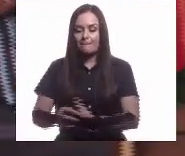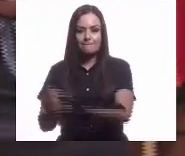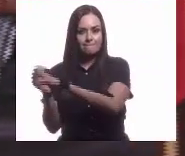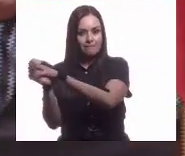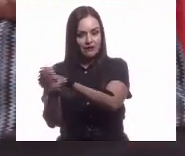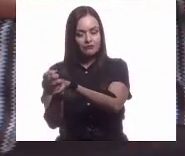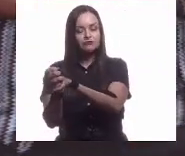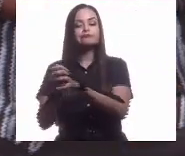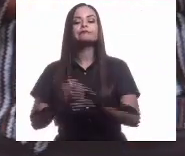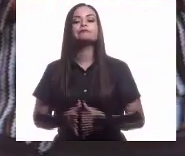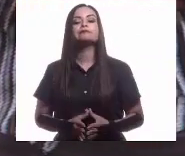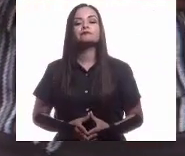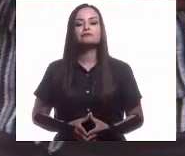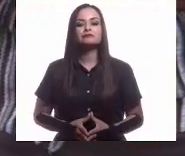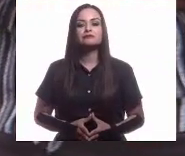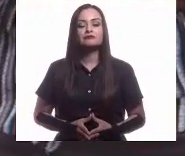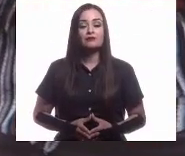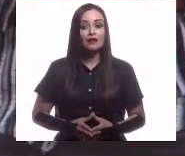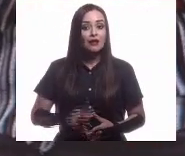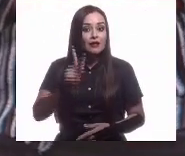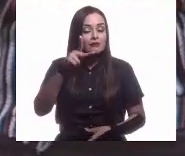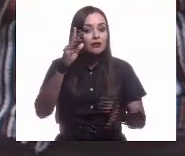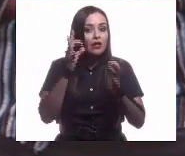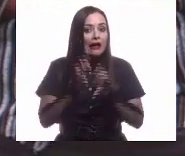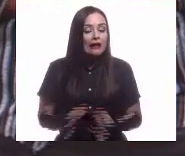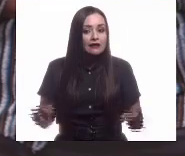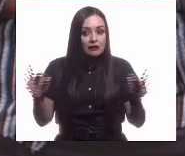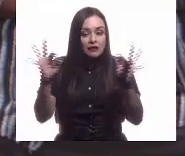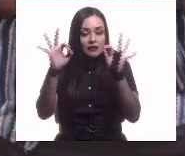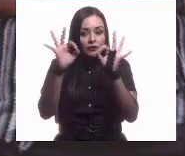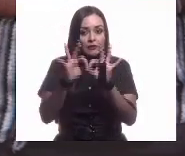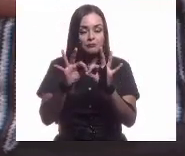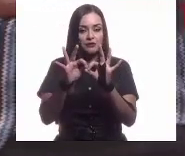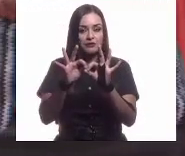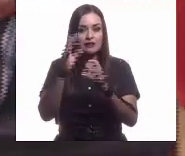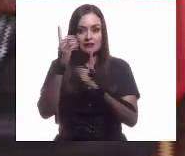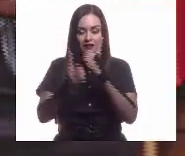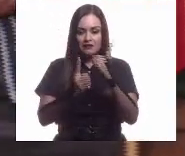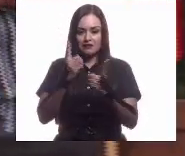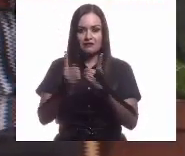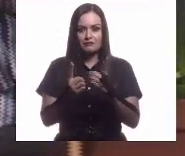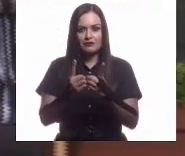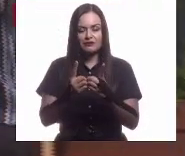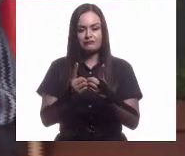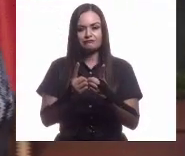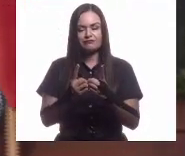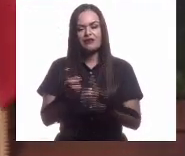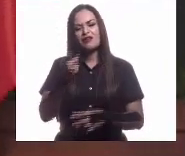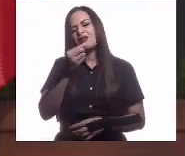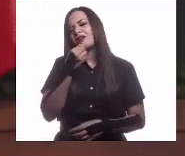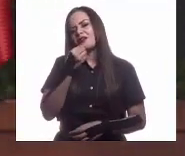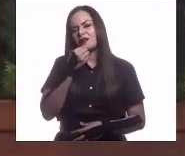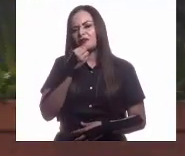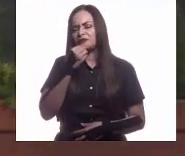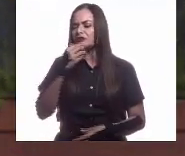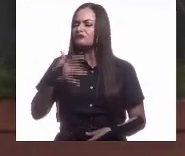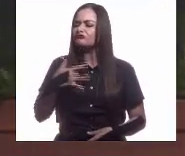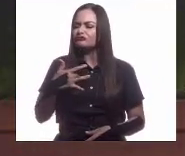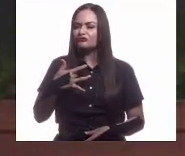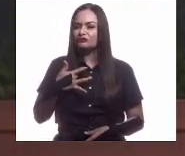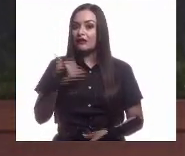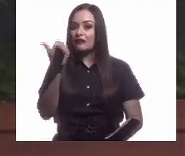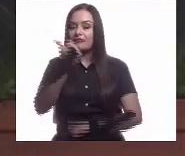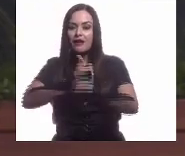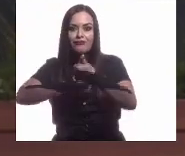esto, hay una cosa muy importante en el deporte, construyen identidad. ¿Por qué? Porque al haber competencia,